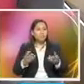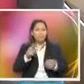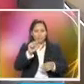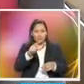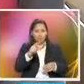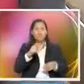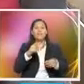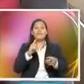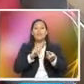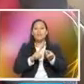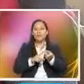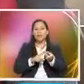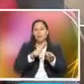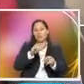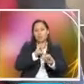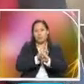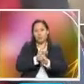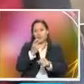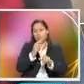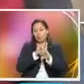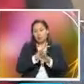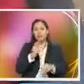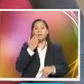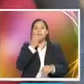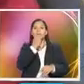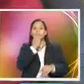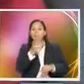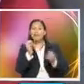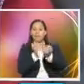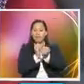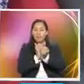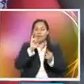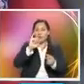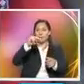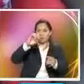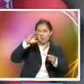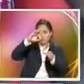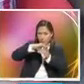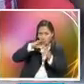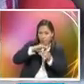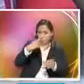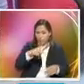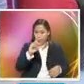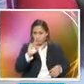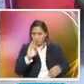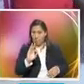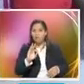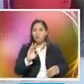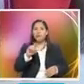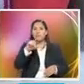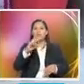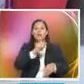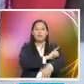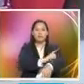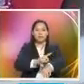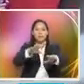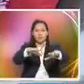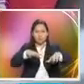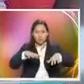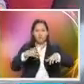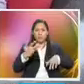te diga dónde pueden consultar toda la ciudadanía esta información, quiero decir que también el Instituto Electoral del Distrito Federal ha hecho foros delegacionales,